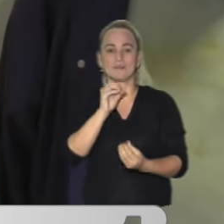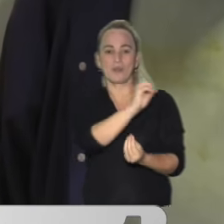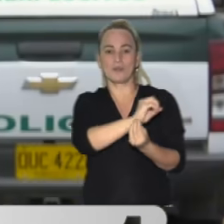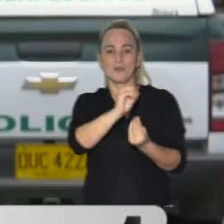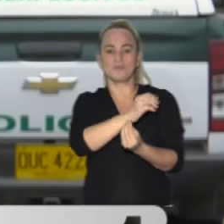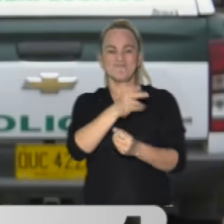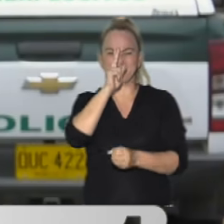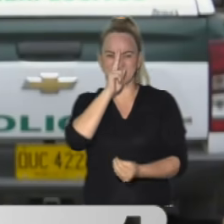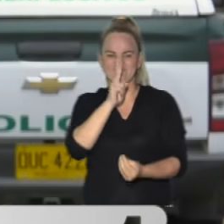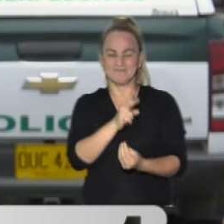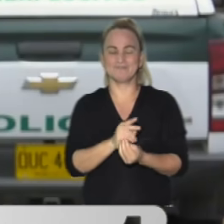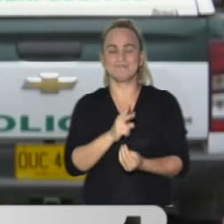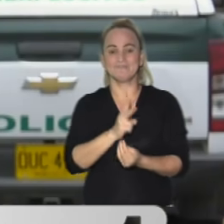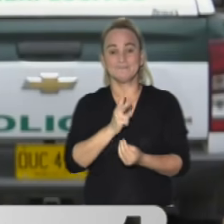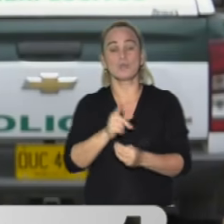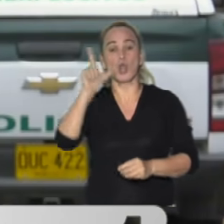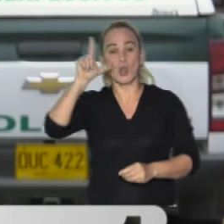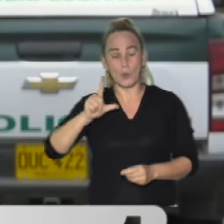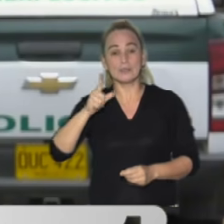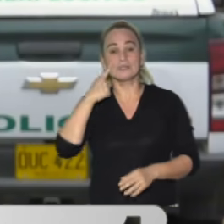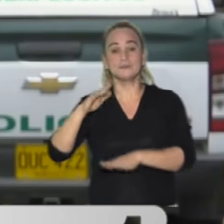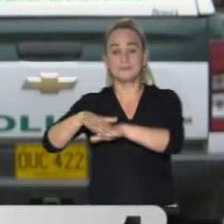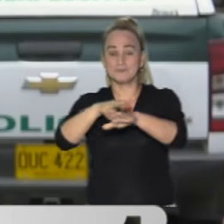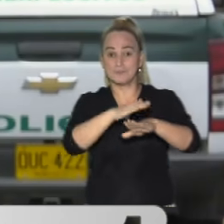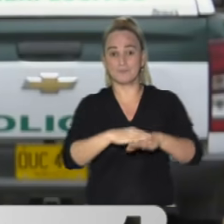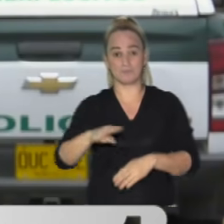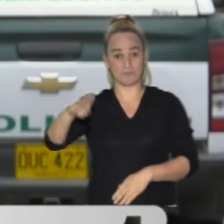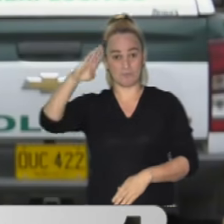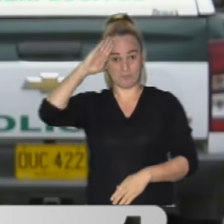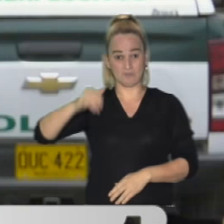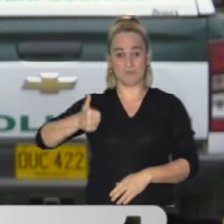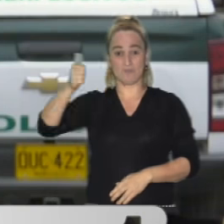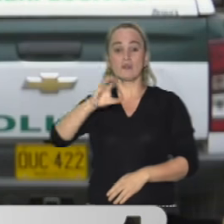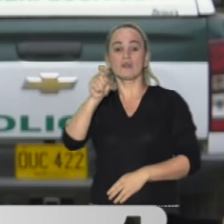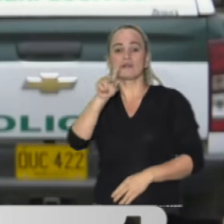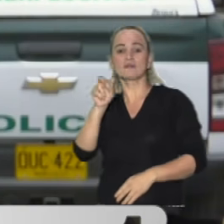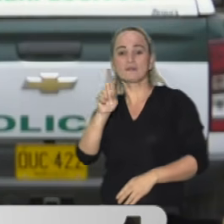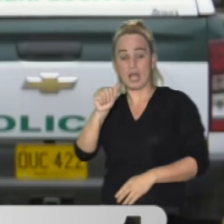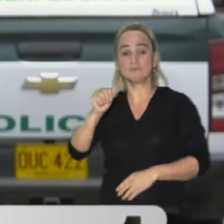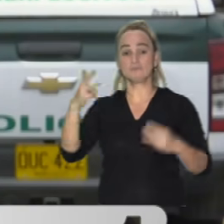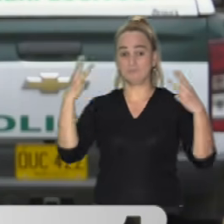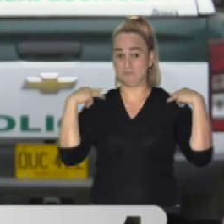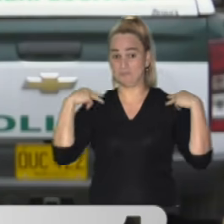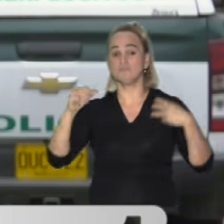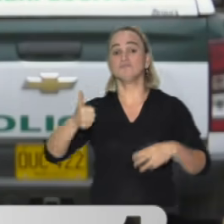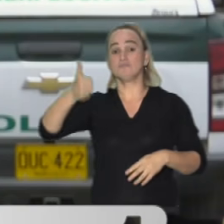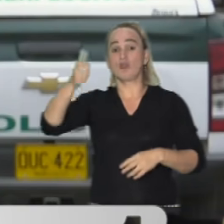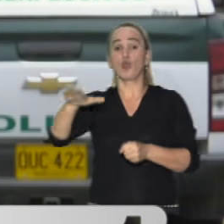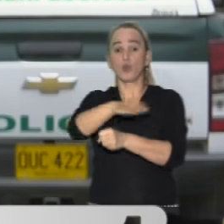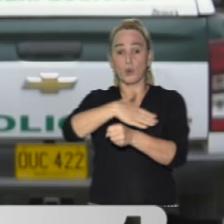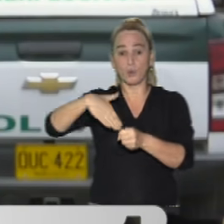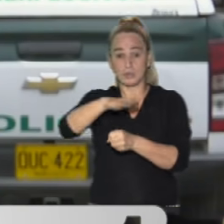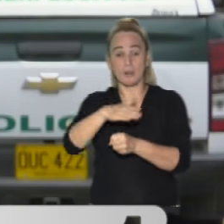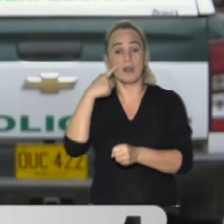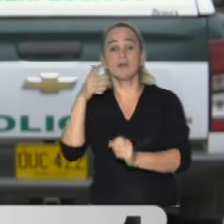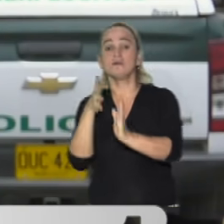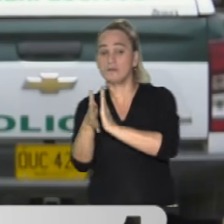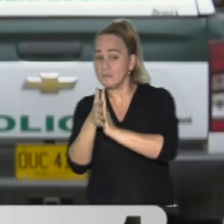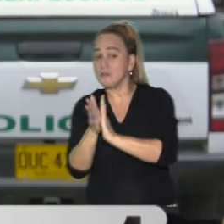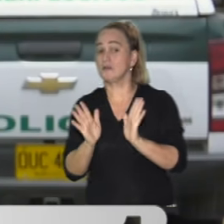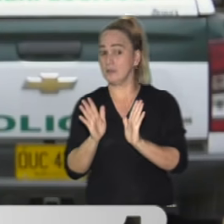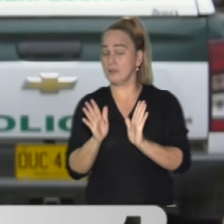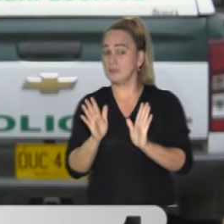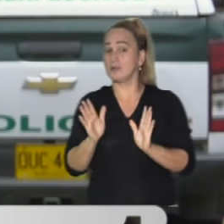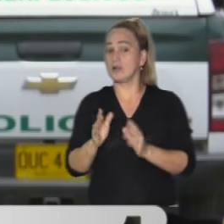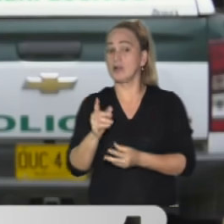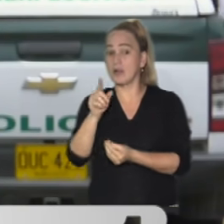sujetos. Luisa, y es que según el coronel César Ovidio Castro, comandante de la policía de Cundinamarca, hay algunos